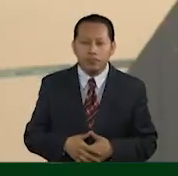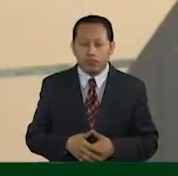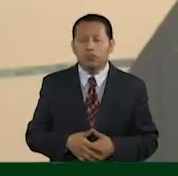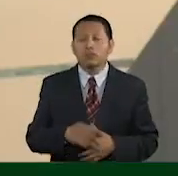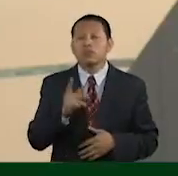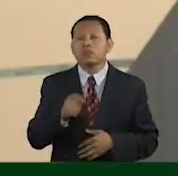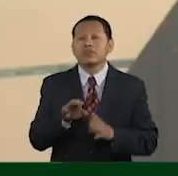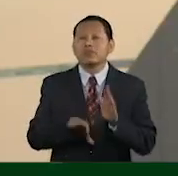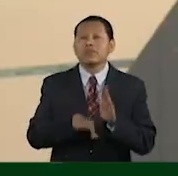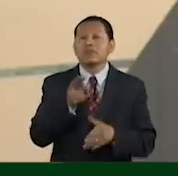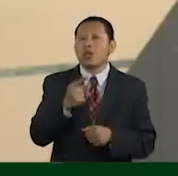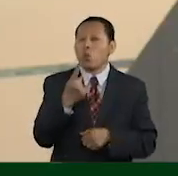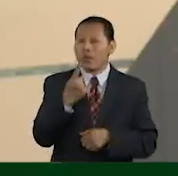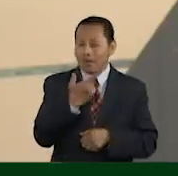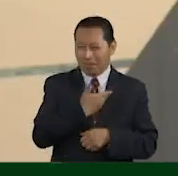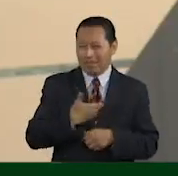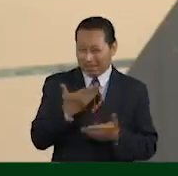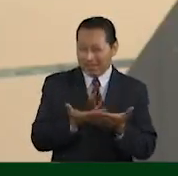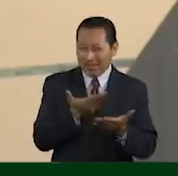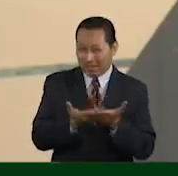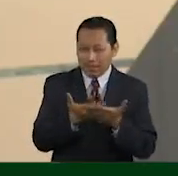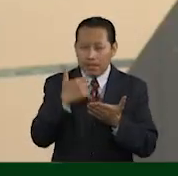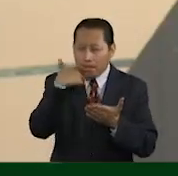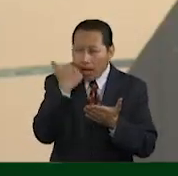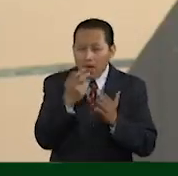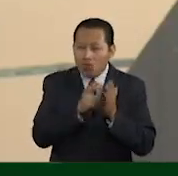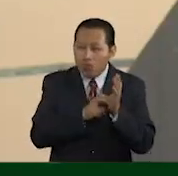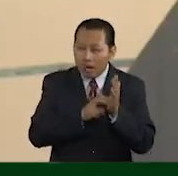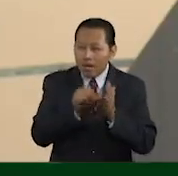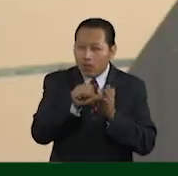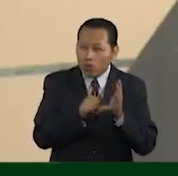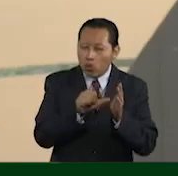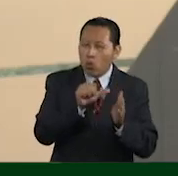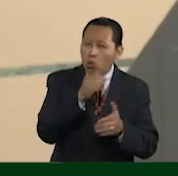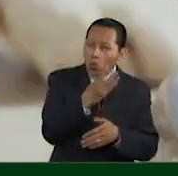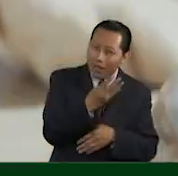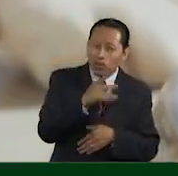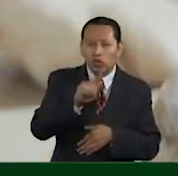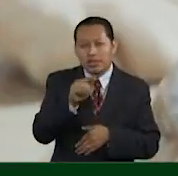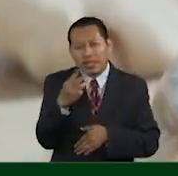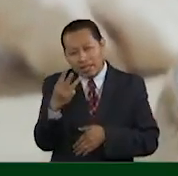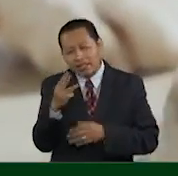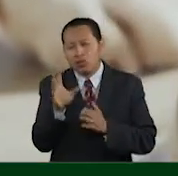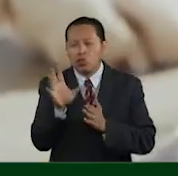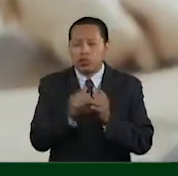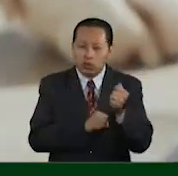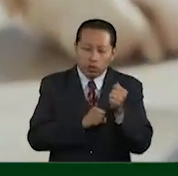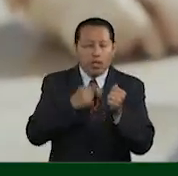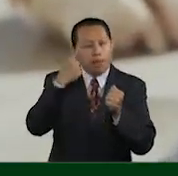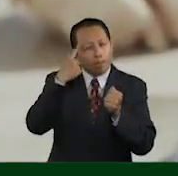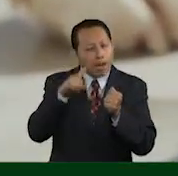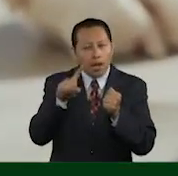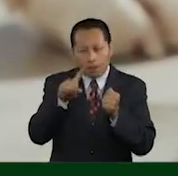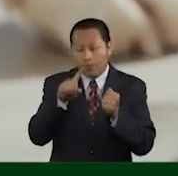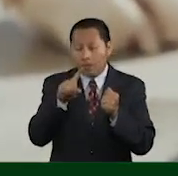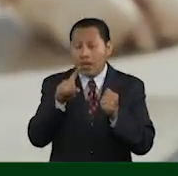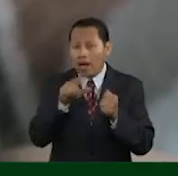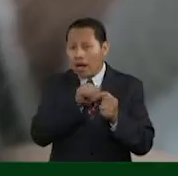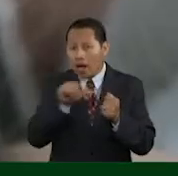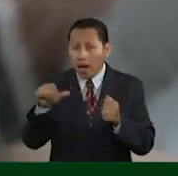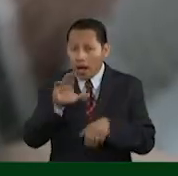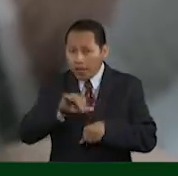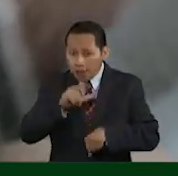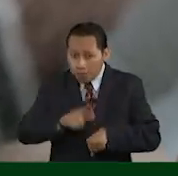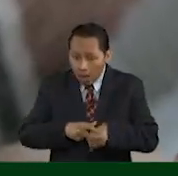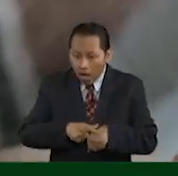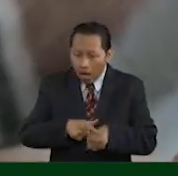Una de las iniciativas presidenciales busca reforma el artículo 4 y 73 de la Constitución para reconocer a los animales como